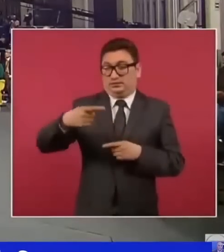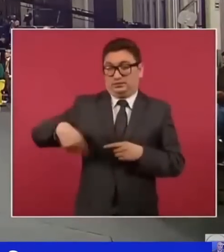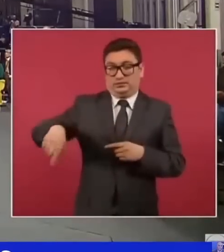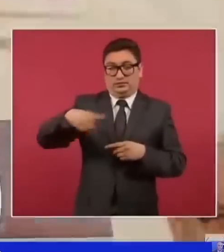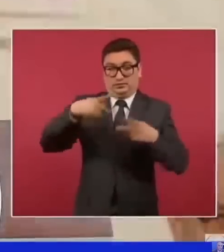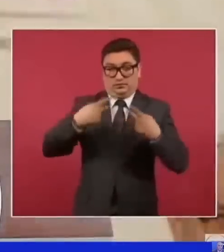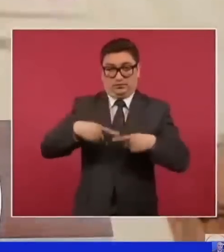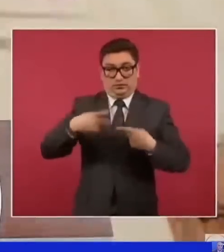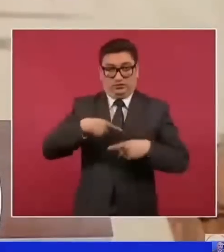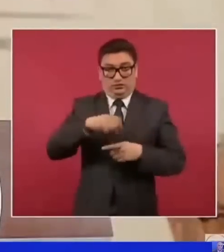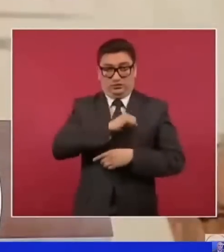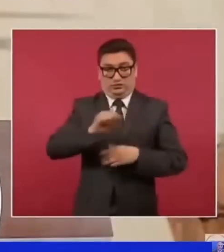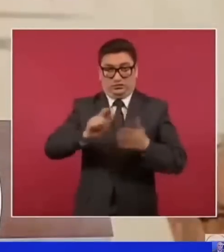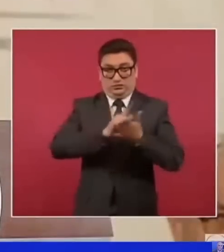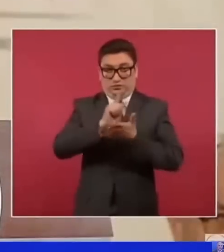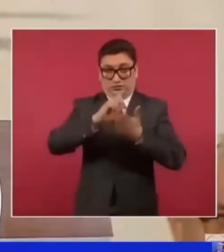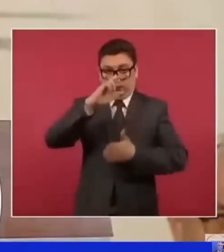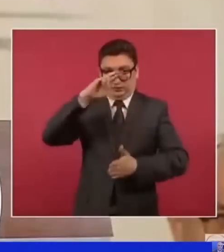delincuentes